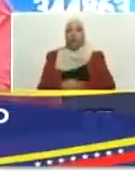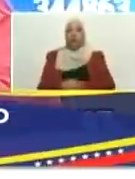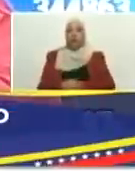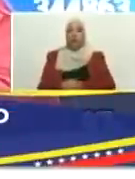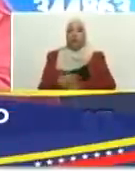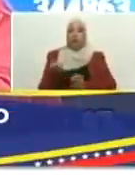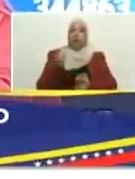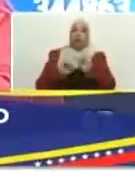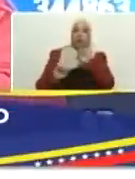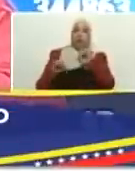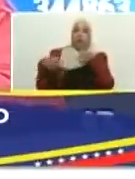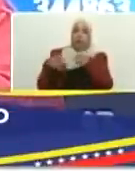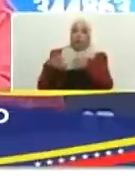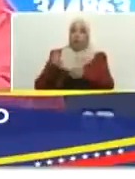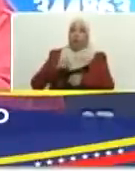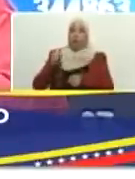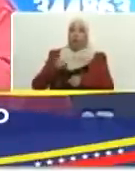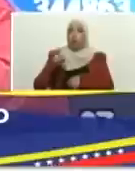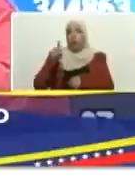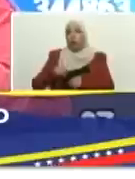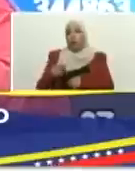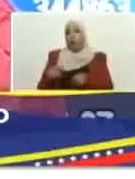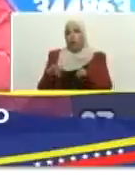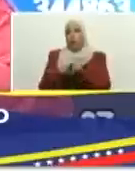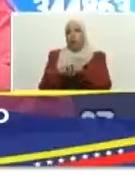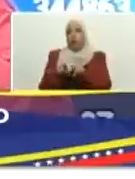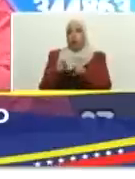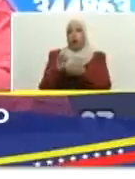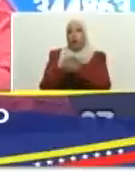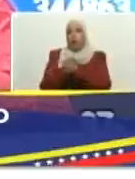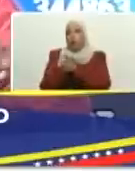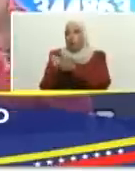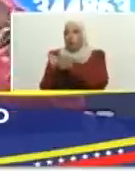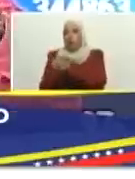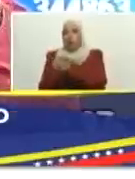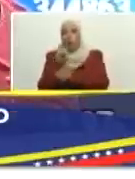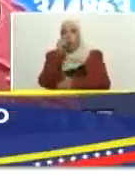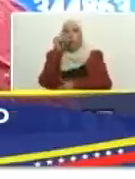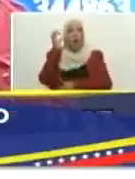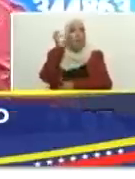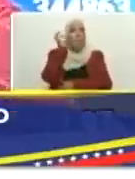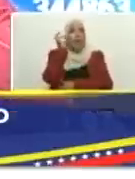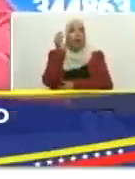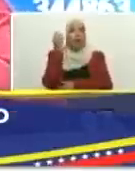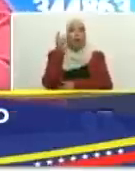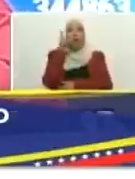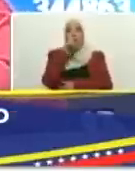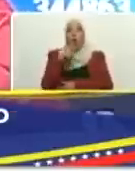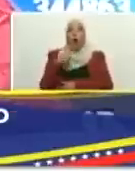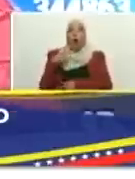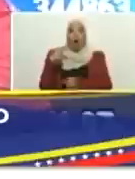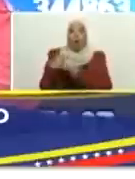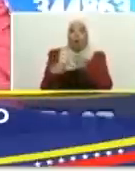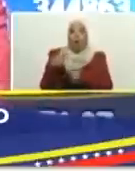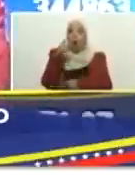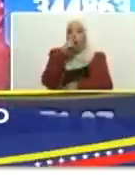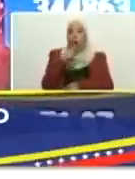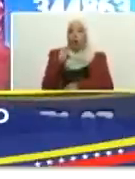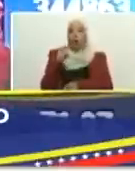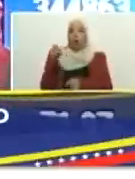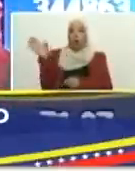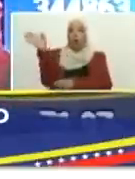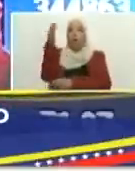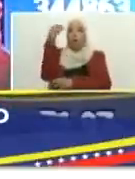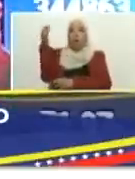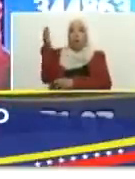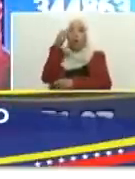al frente de esa batalla, compañero, compañera, yo les puedo decir, en todos los años que me ha tocado llevar la bandera,